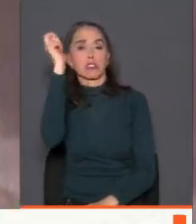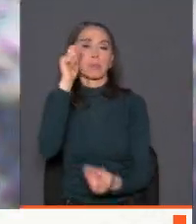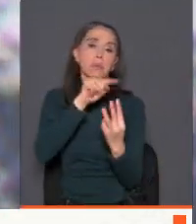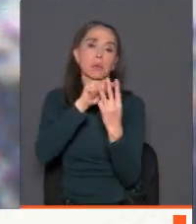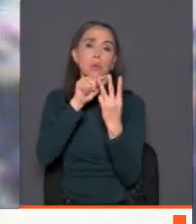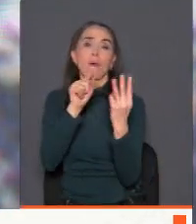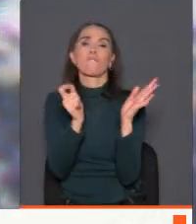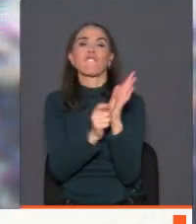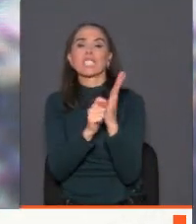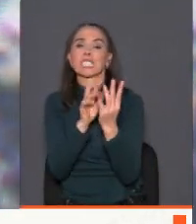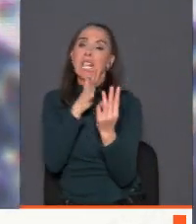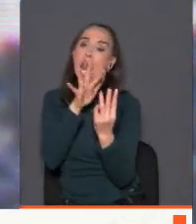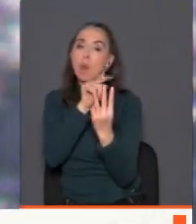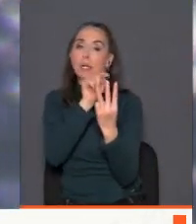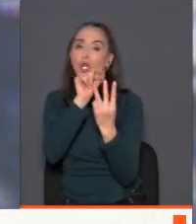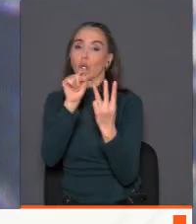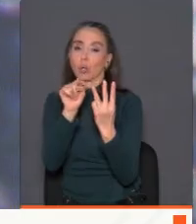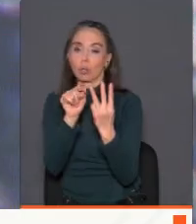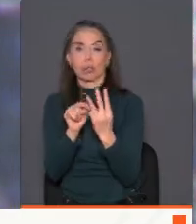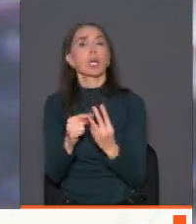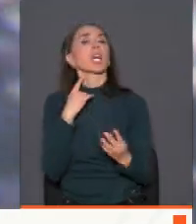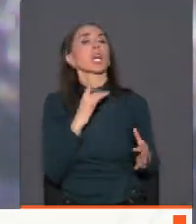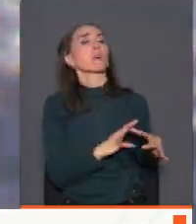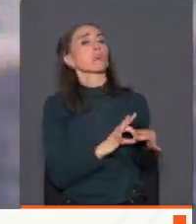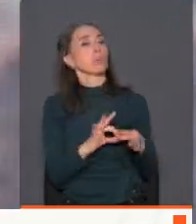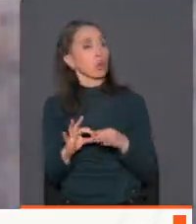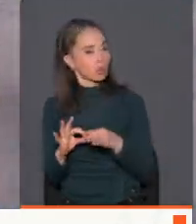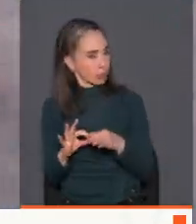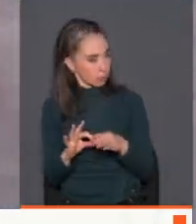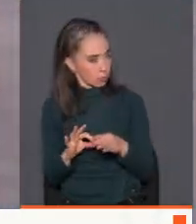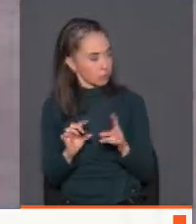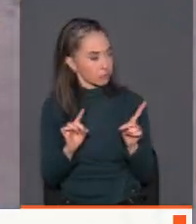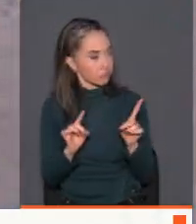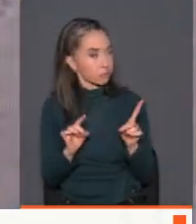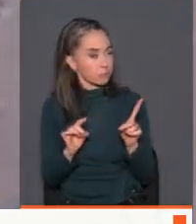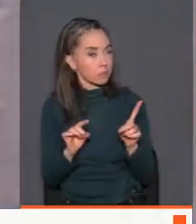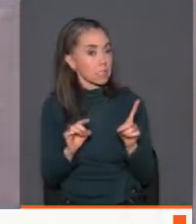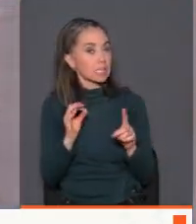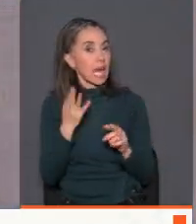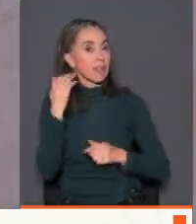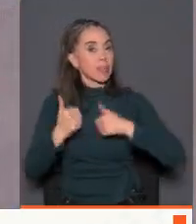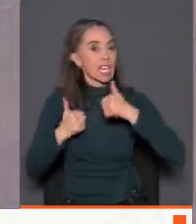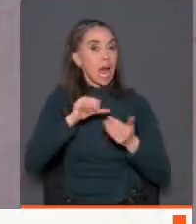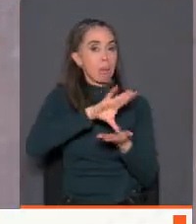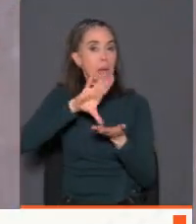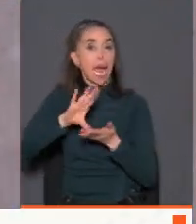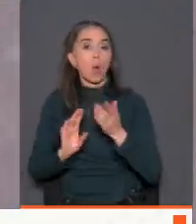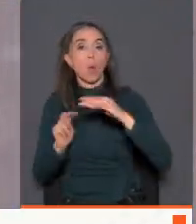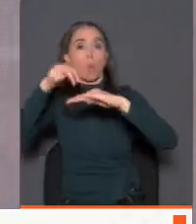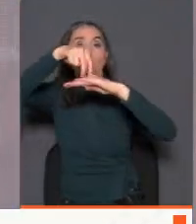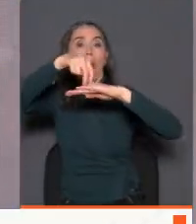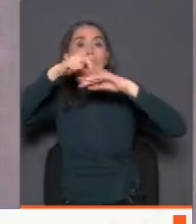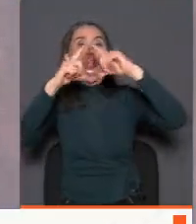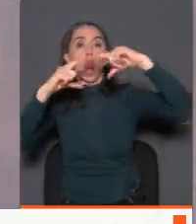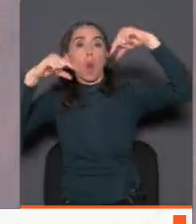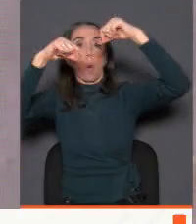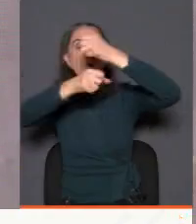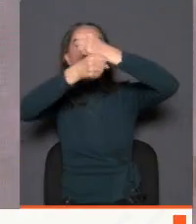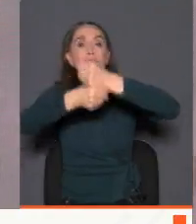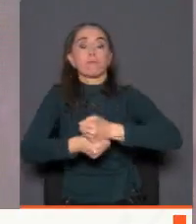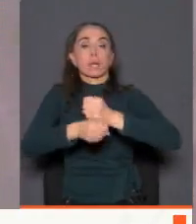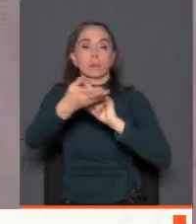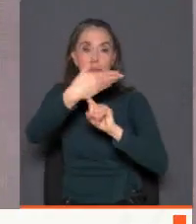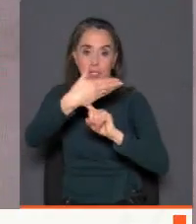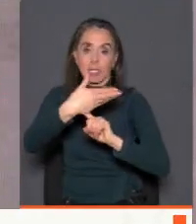Ya. Exactamente. Ahora, tiene un motivo particular esto. Ah, no. Siempre había una carrera a la Luna, ¿no? Una carrera al espacio. Esta no es